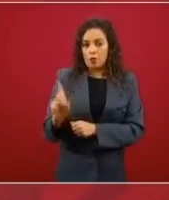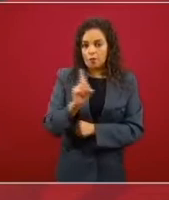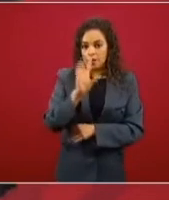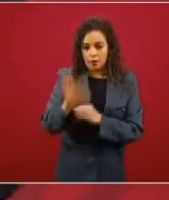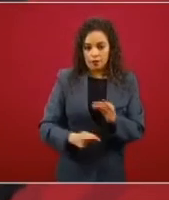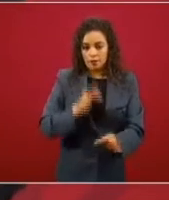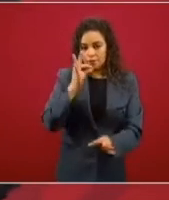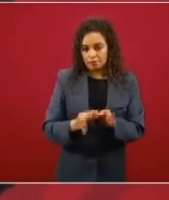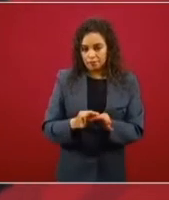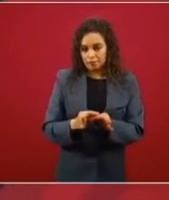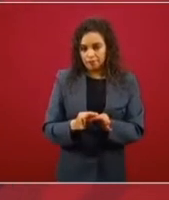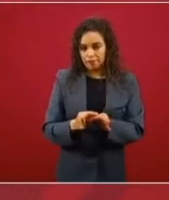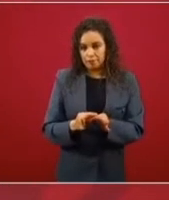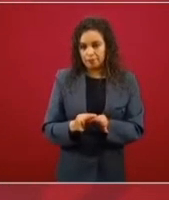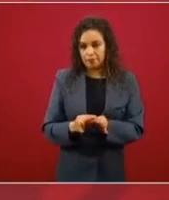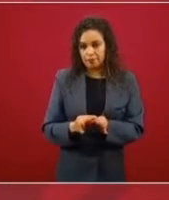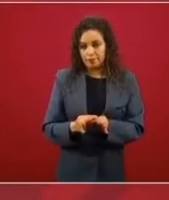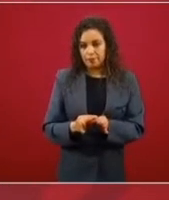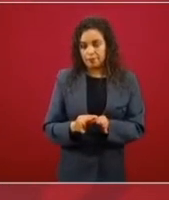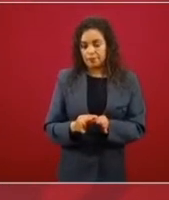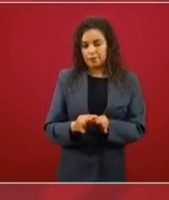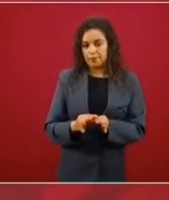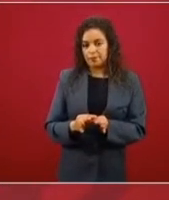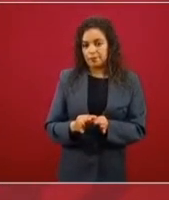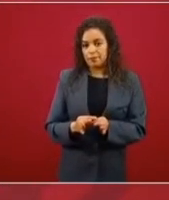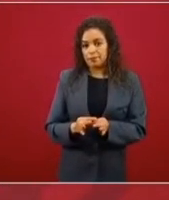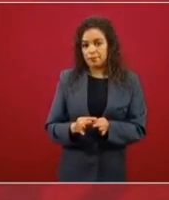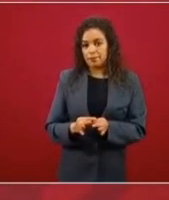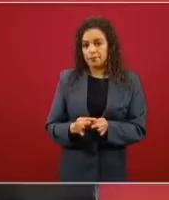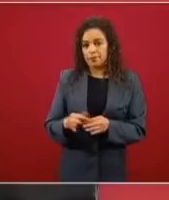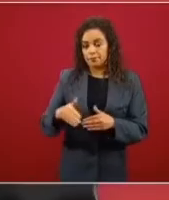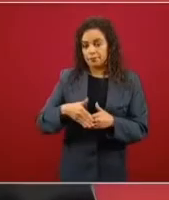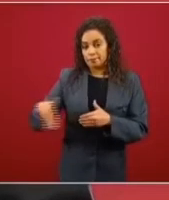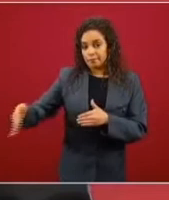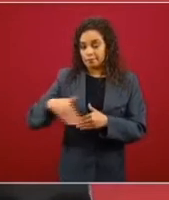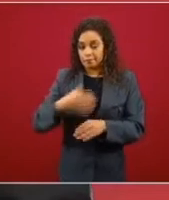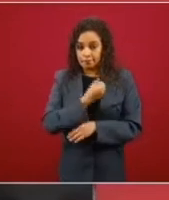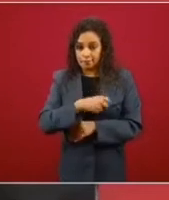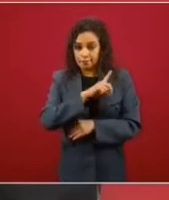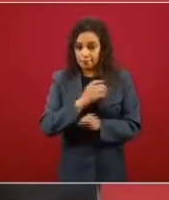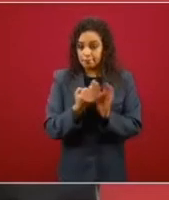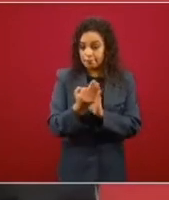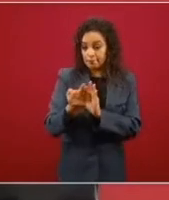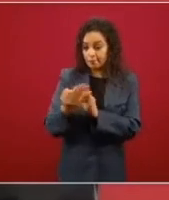cumplir a que se termine la etapa de sana distancia,